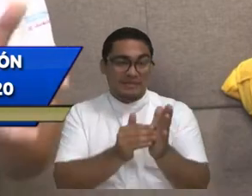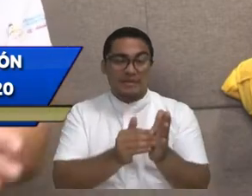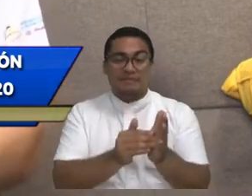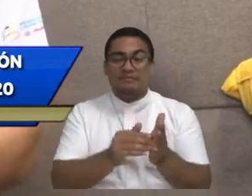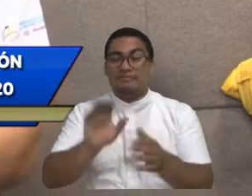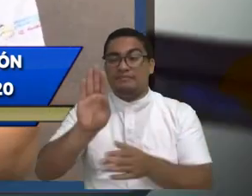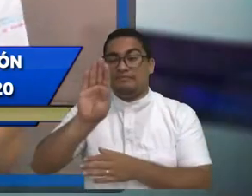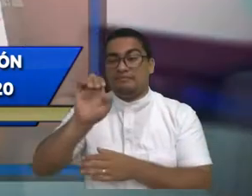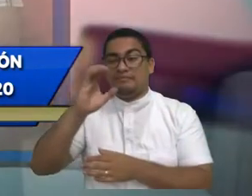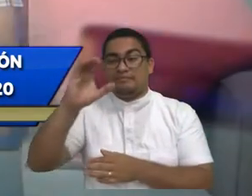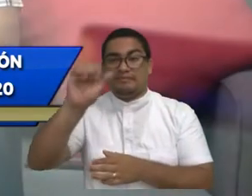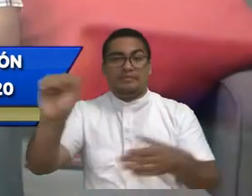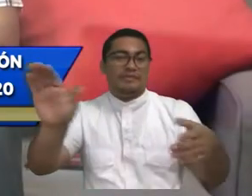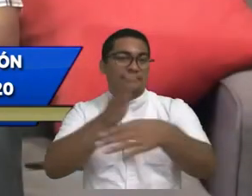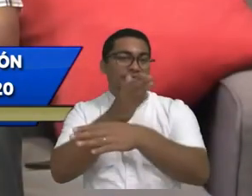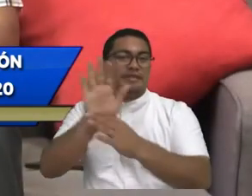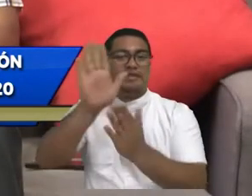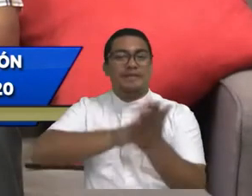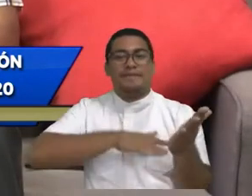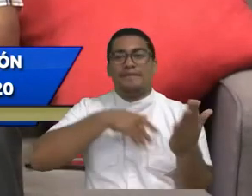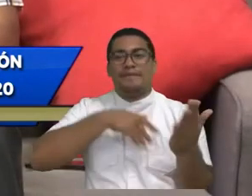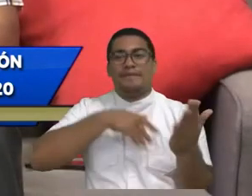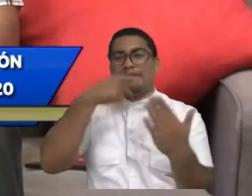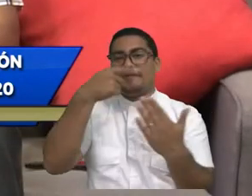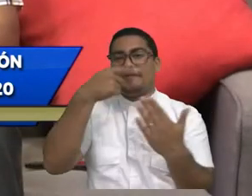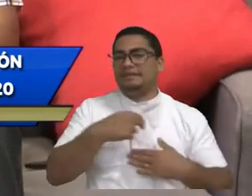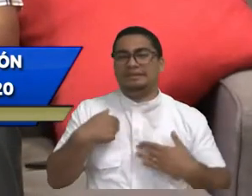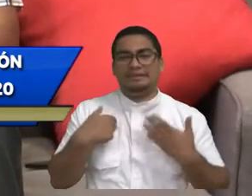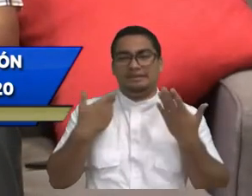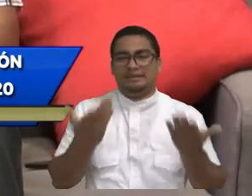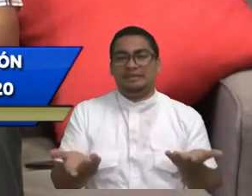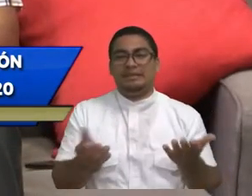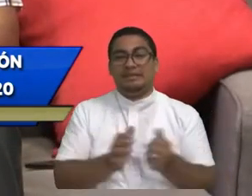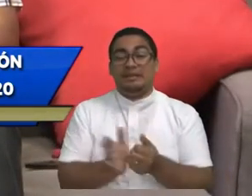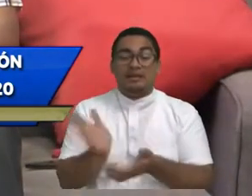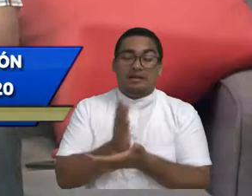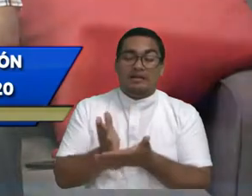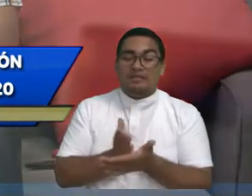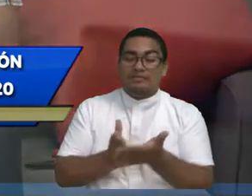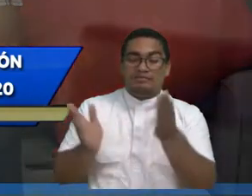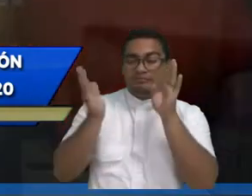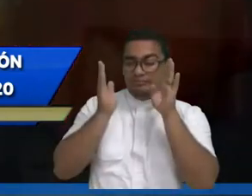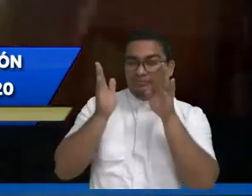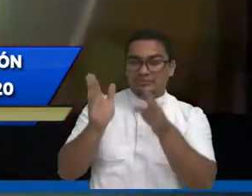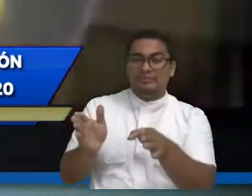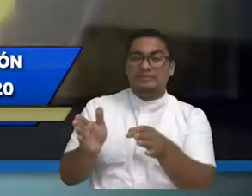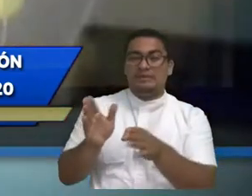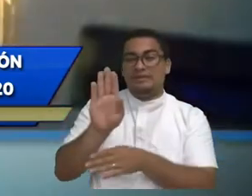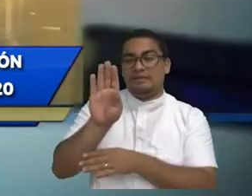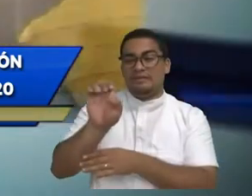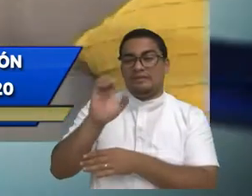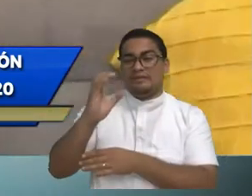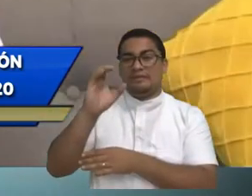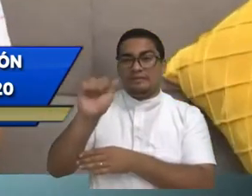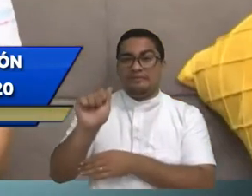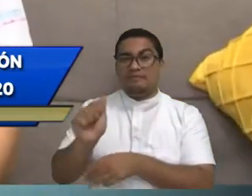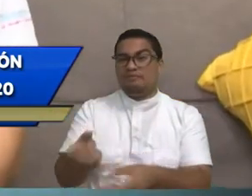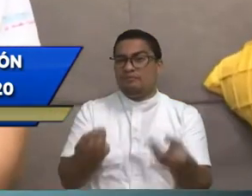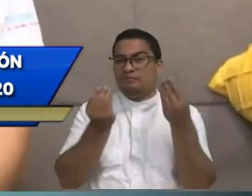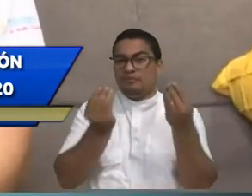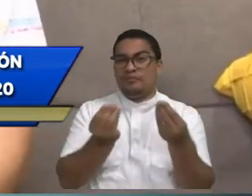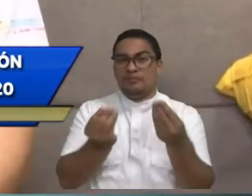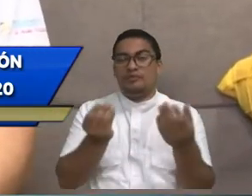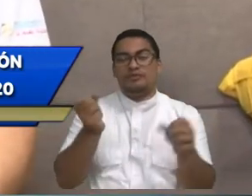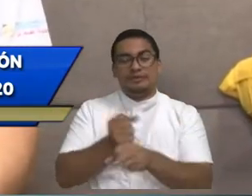diferentes programas y estrategias que estamos desarrollando ahora algunas de manera directa en el territorio y en su mayoría estamos en ese proceso de articulación